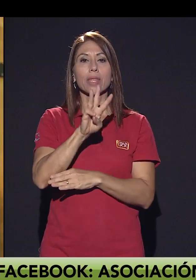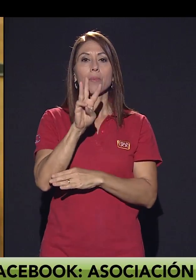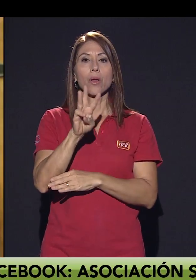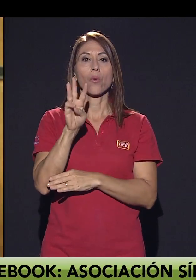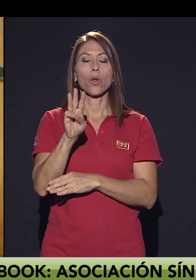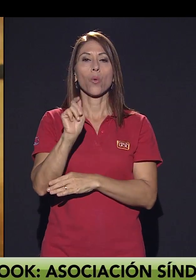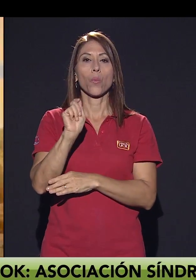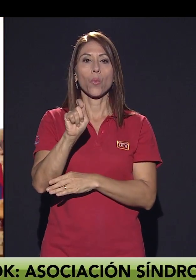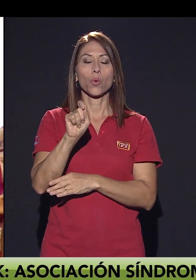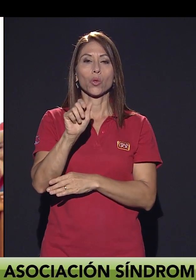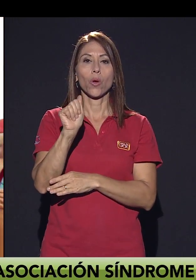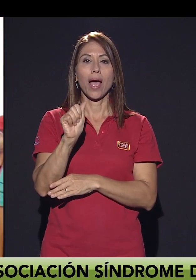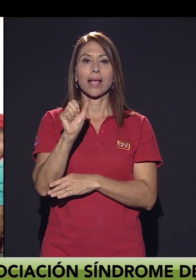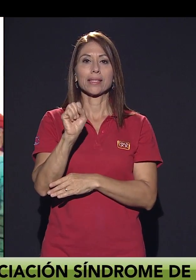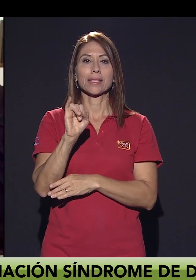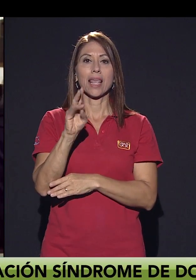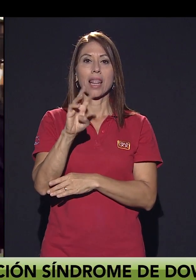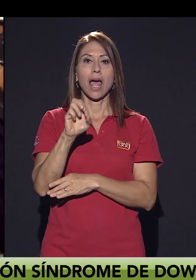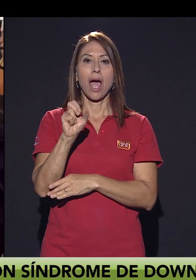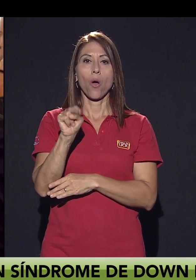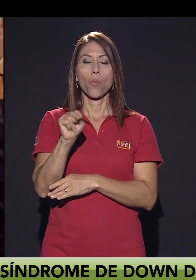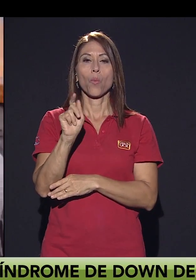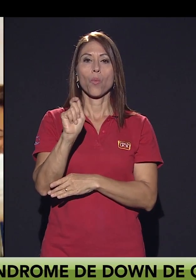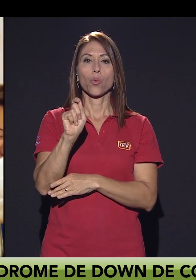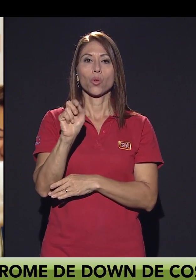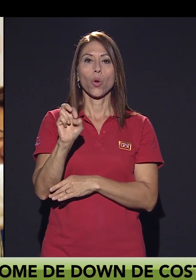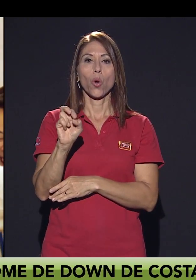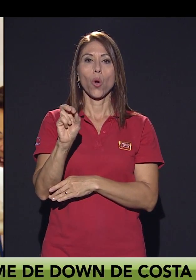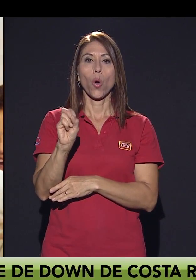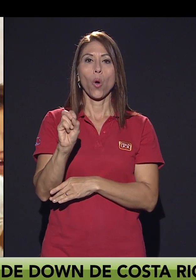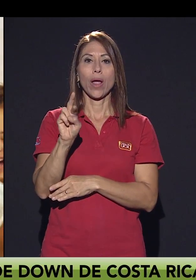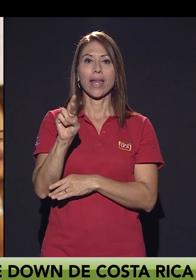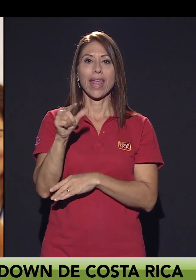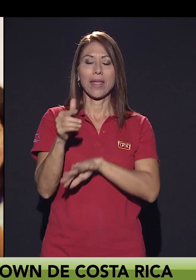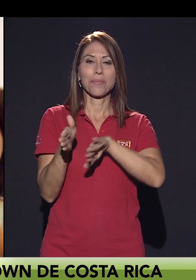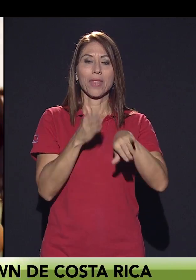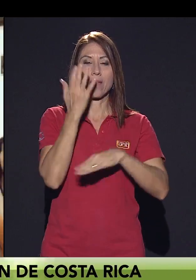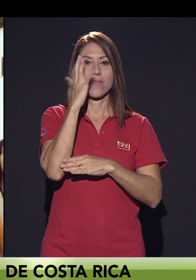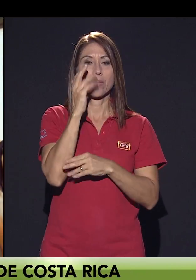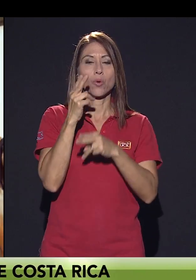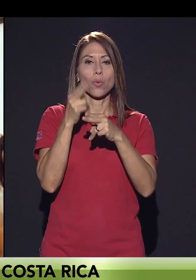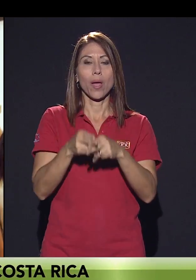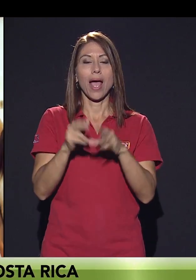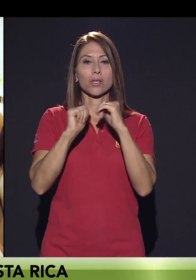www.acidaun.org y también les encuentra en Facebook como Asociación de Síndrome de Down de Costa Rica.